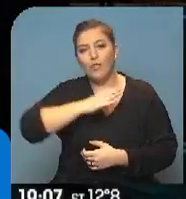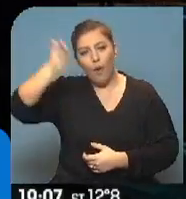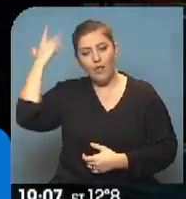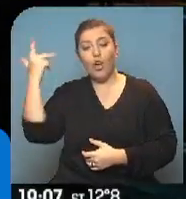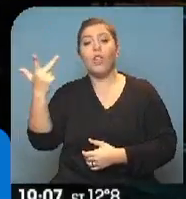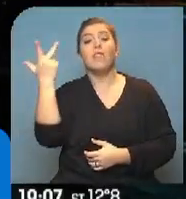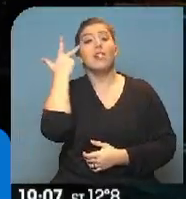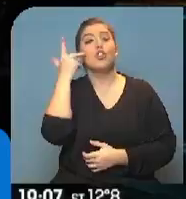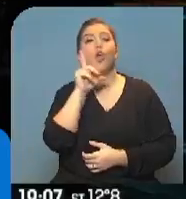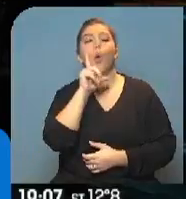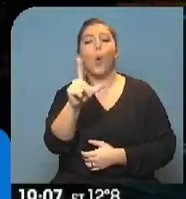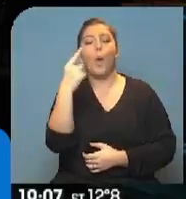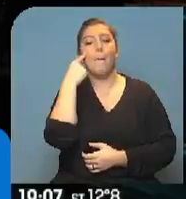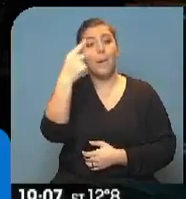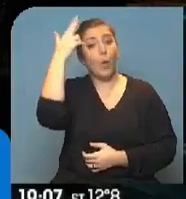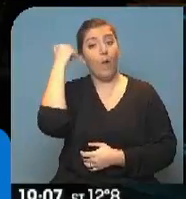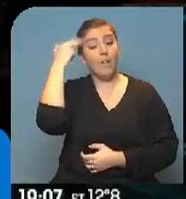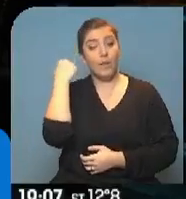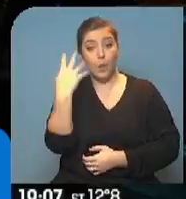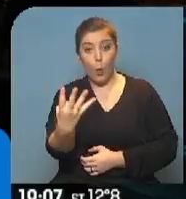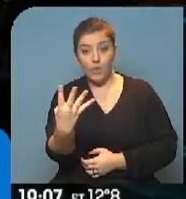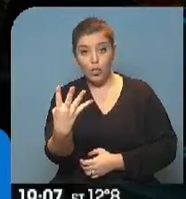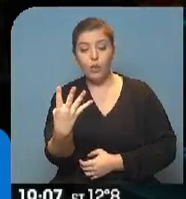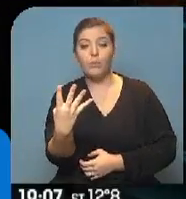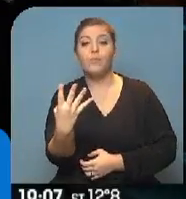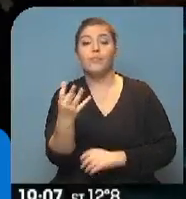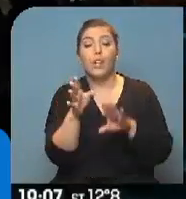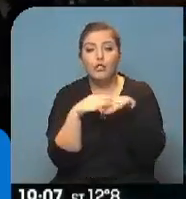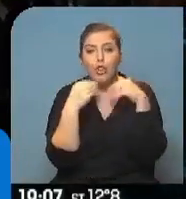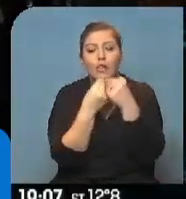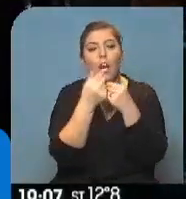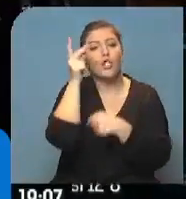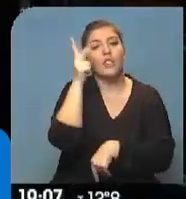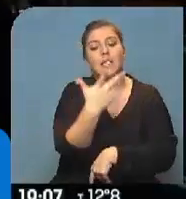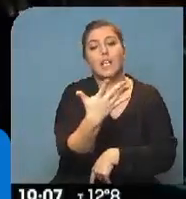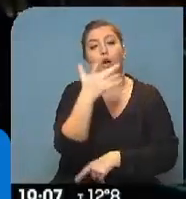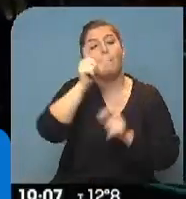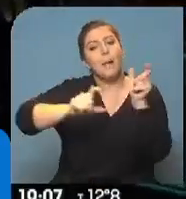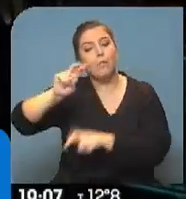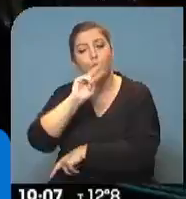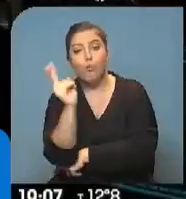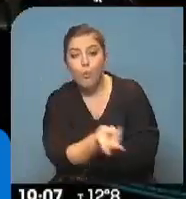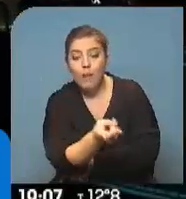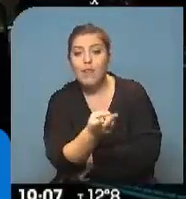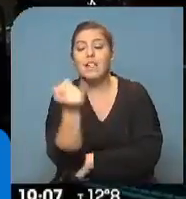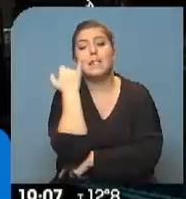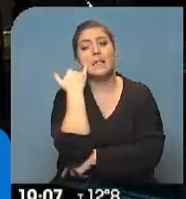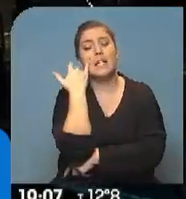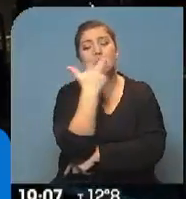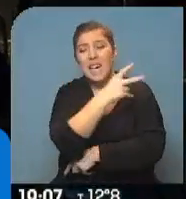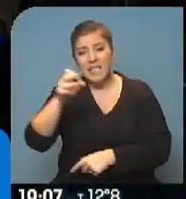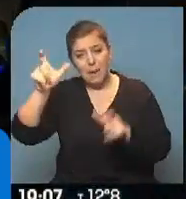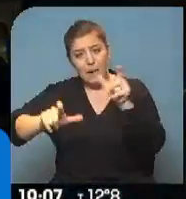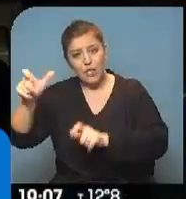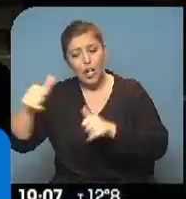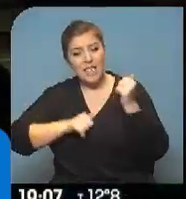de julio de 1994 que dejaba 85 víctimas fatales y más de 300 heridos